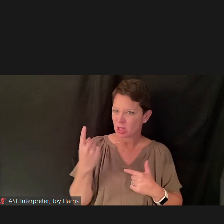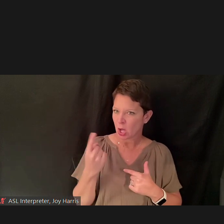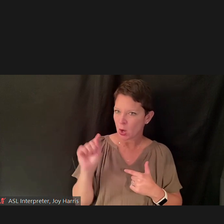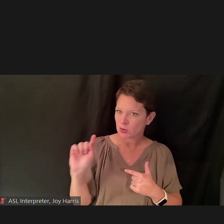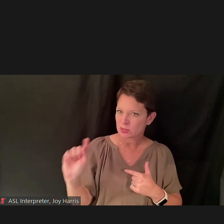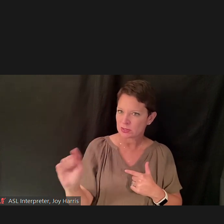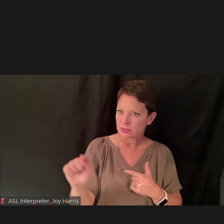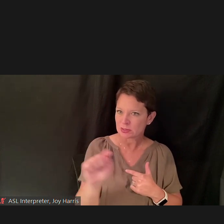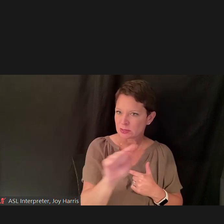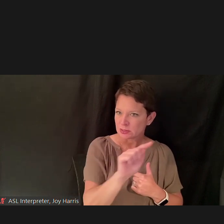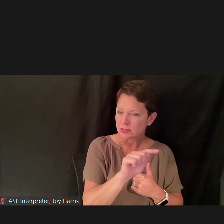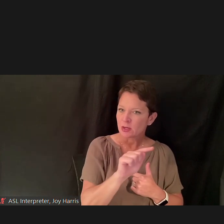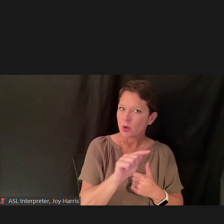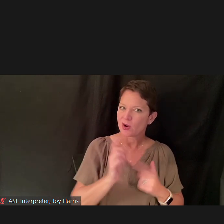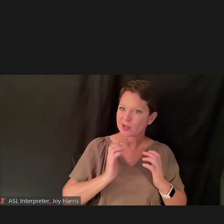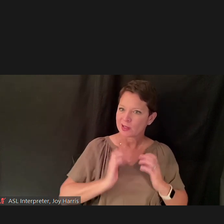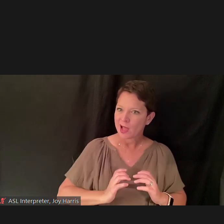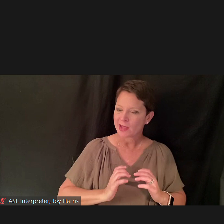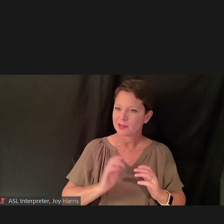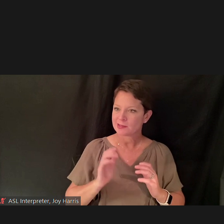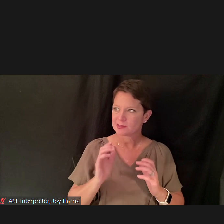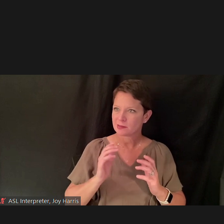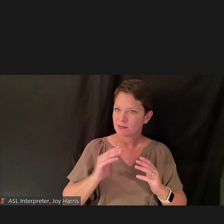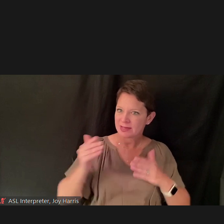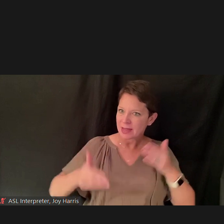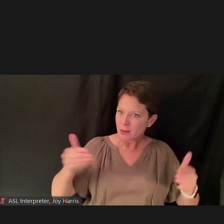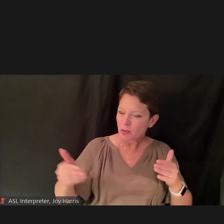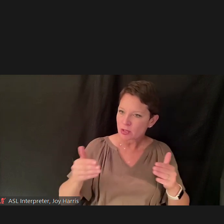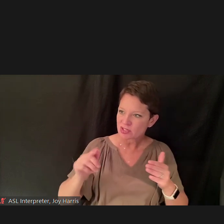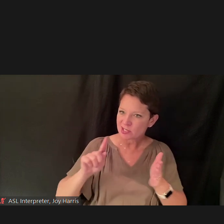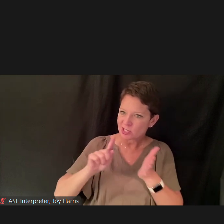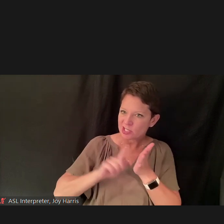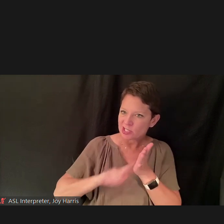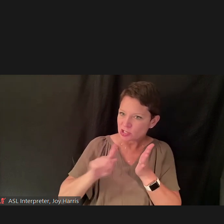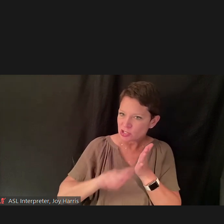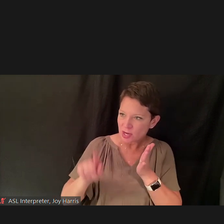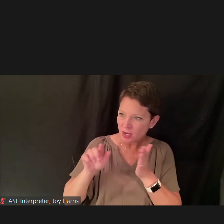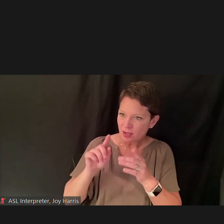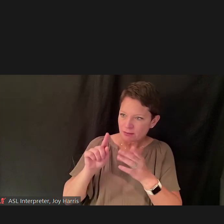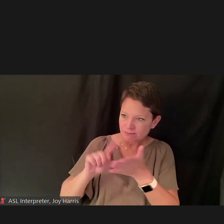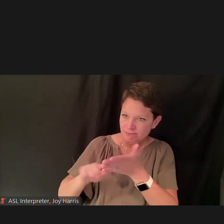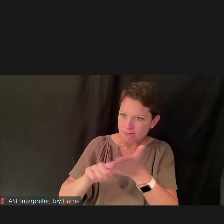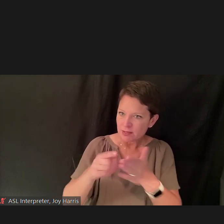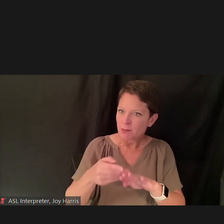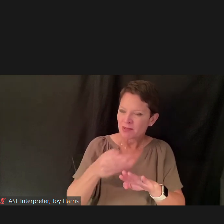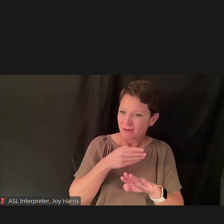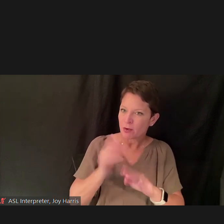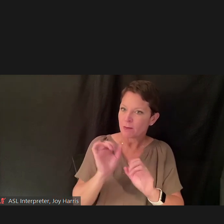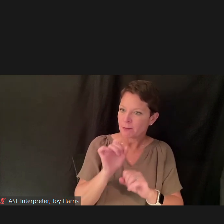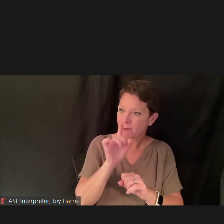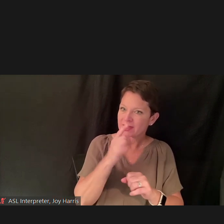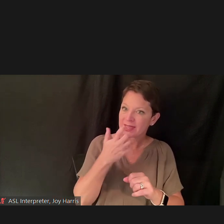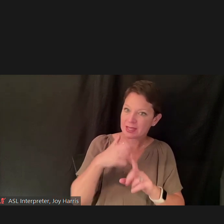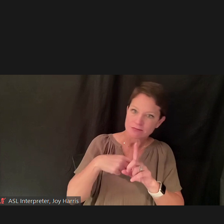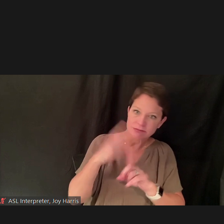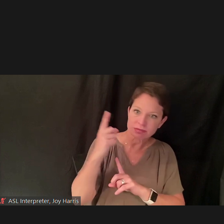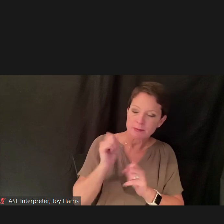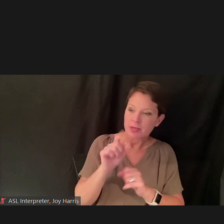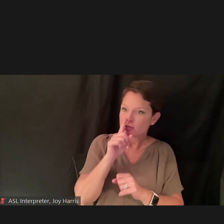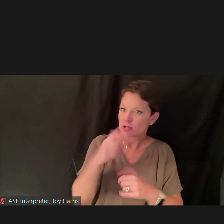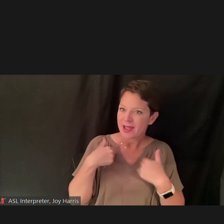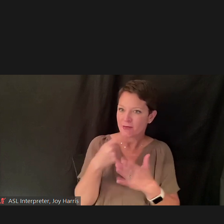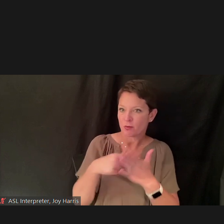Estar pendientes de nuestros vecinos, de nuestra comunidad en una ola de calor